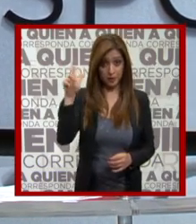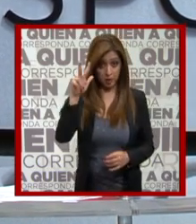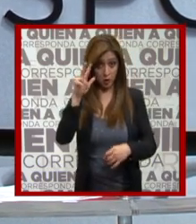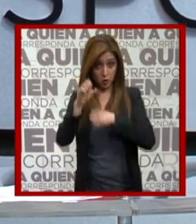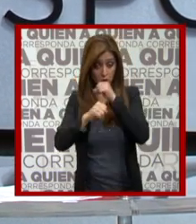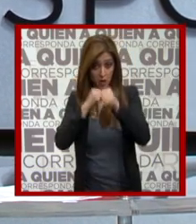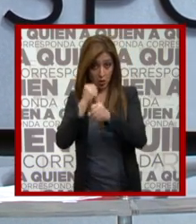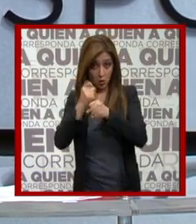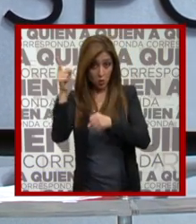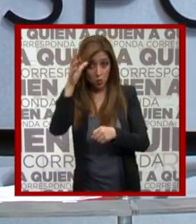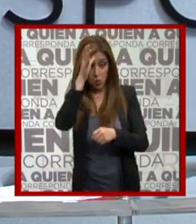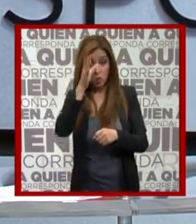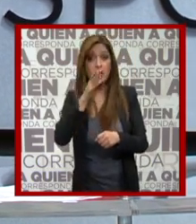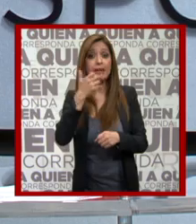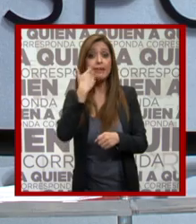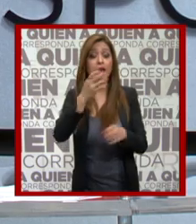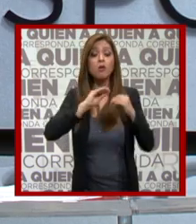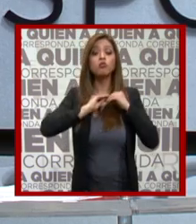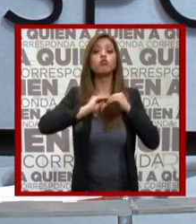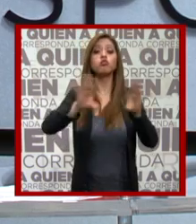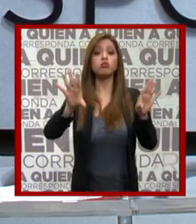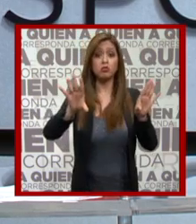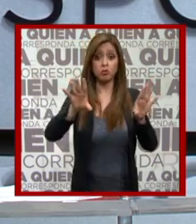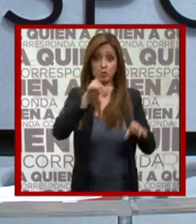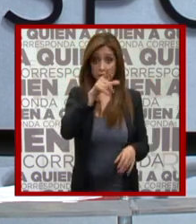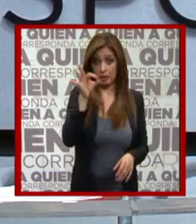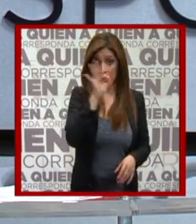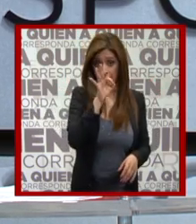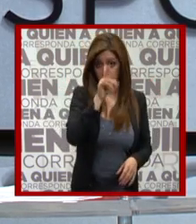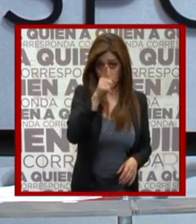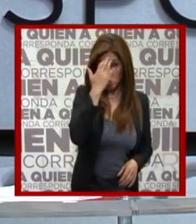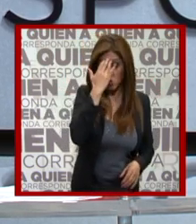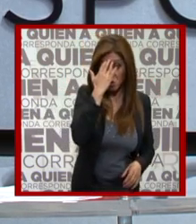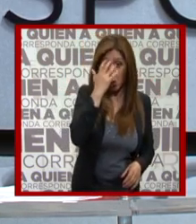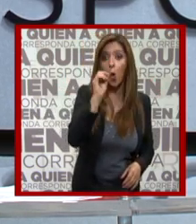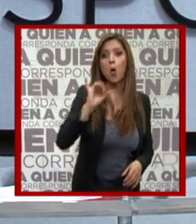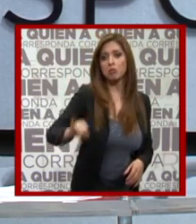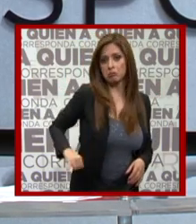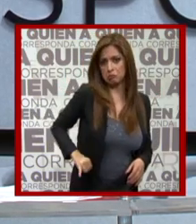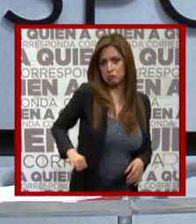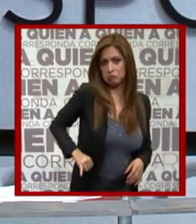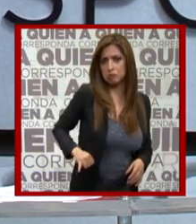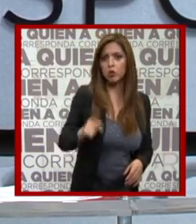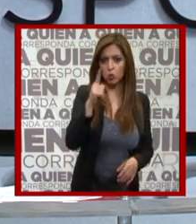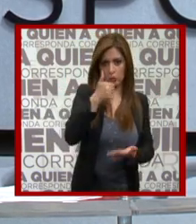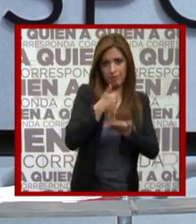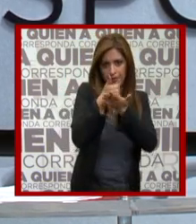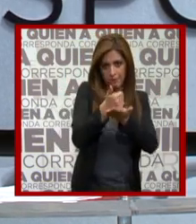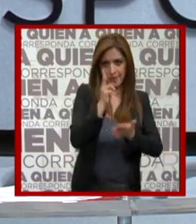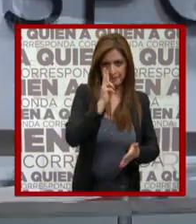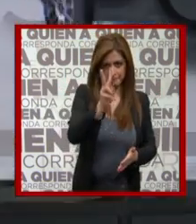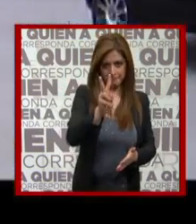Coahuila, quiere que comentemos su historia. Tal vez usted quiera conocerla, tal vez le interese, tal vez le sirva.